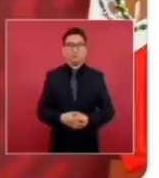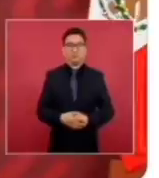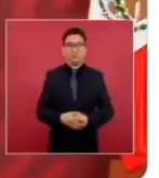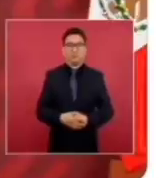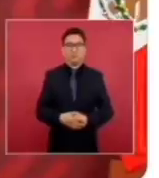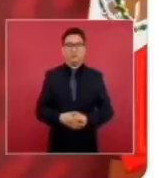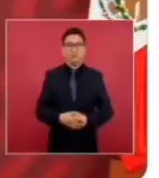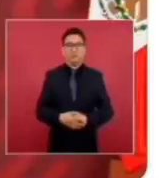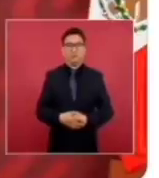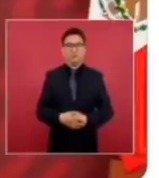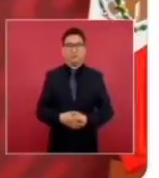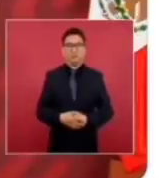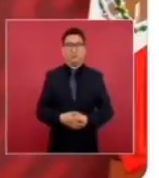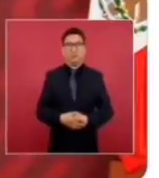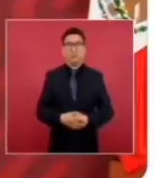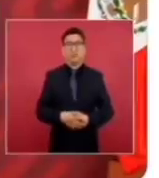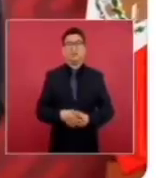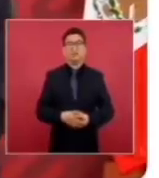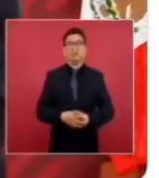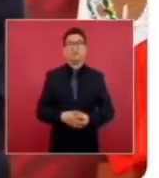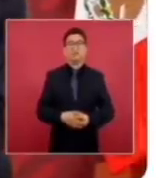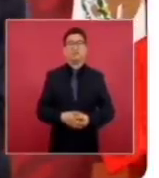ningún organismo